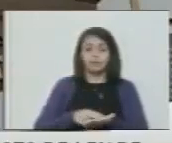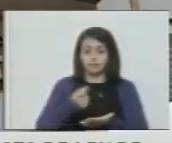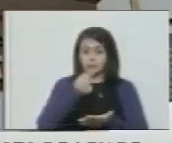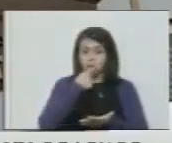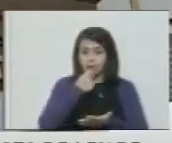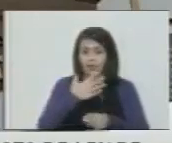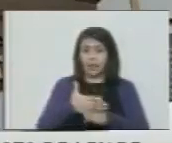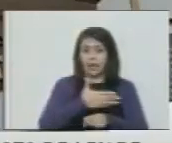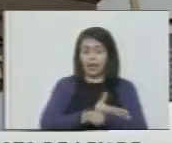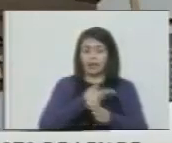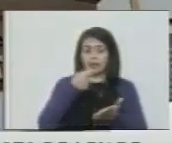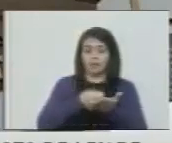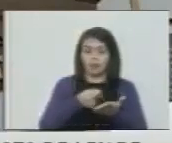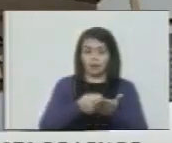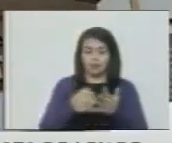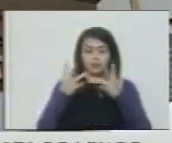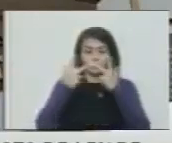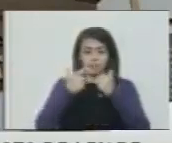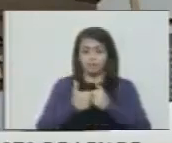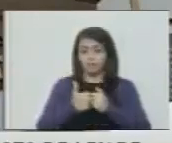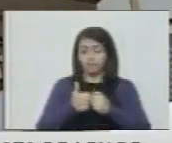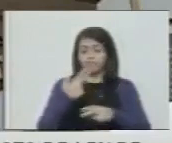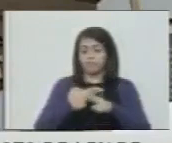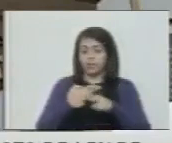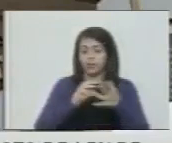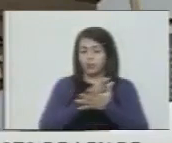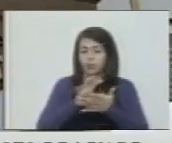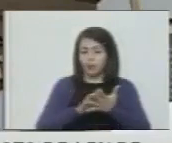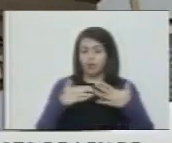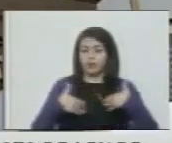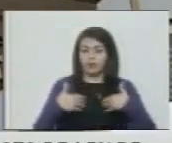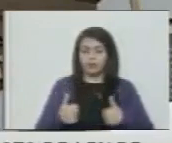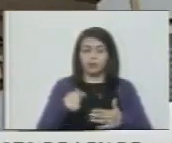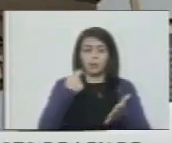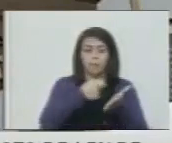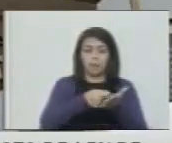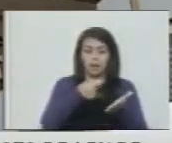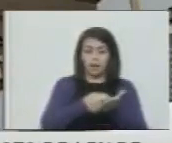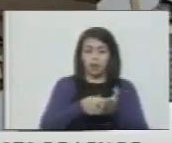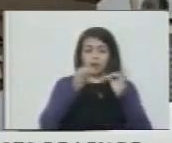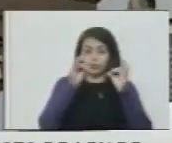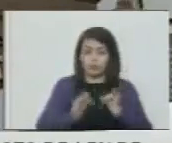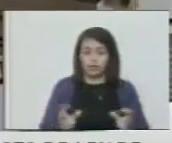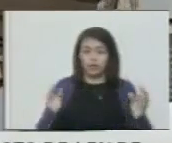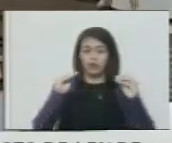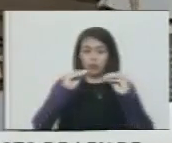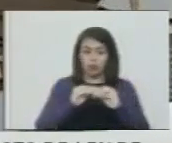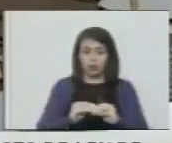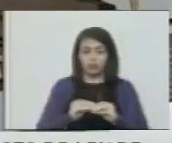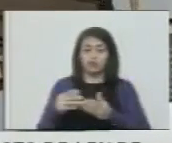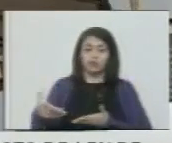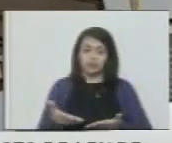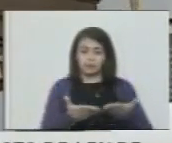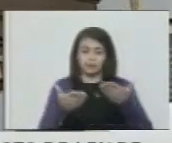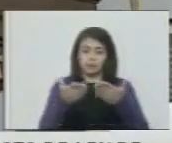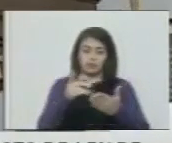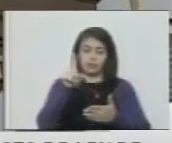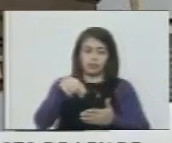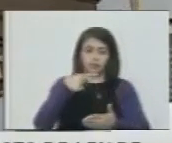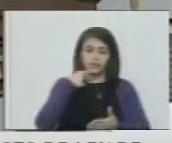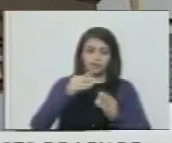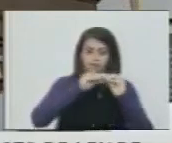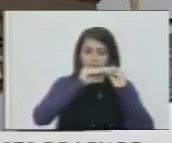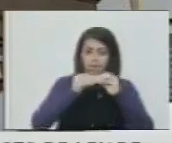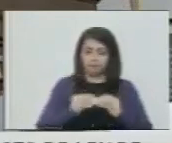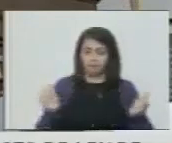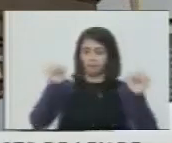medicina prepagada y administradoras de riesgo consistentes en el pago del monto convenido, la prestación del servicio,